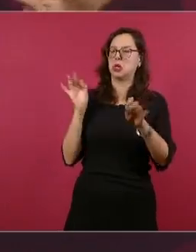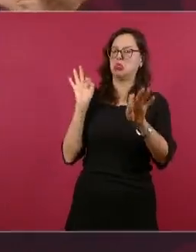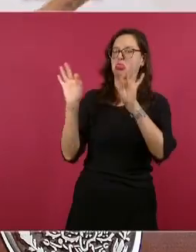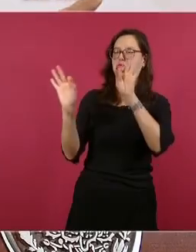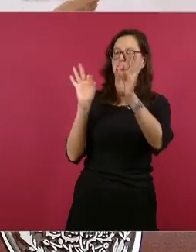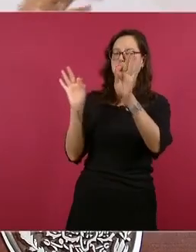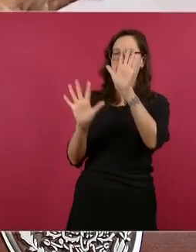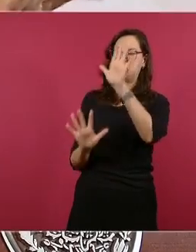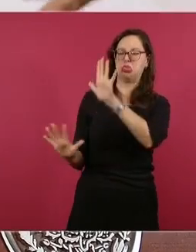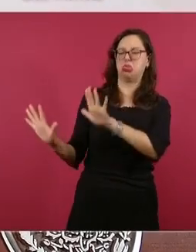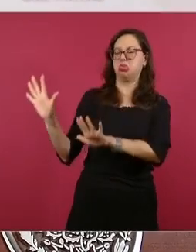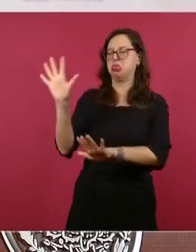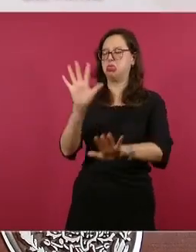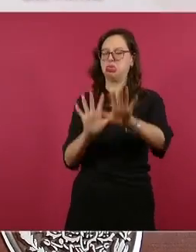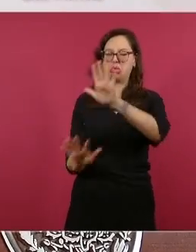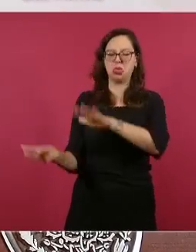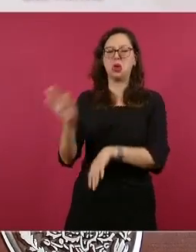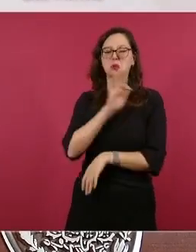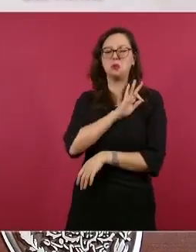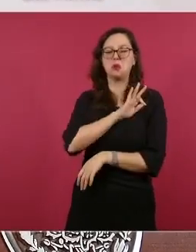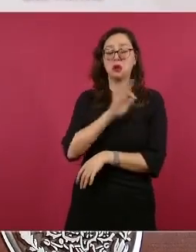anchas manipular,